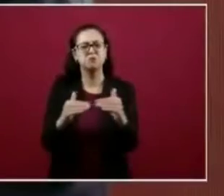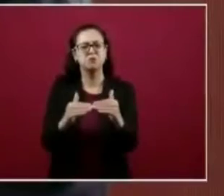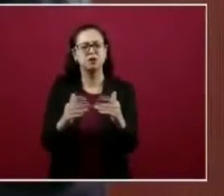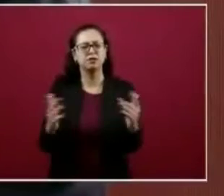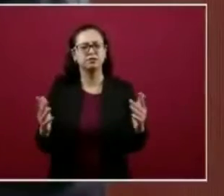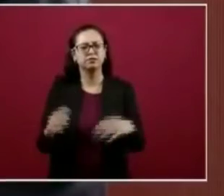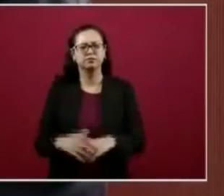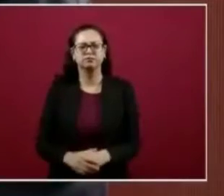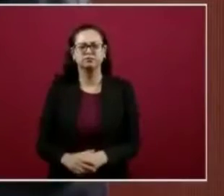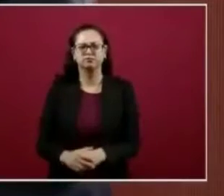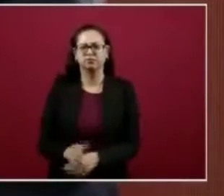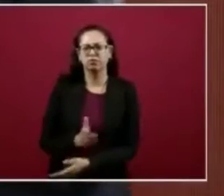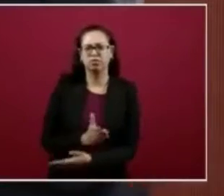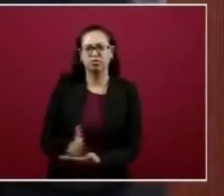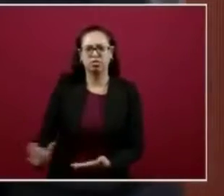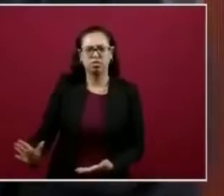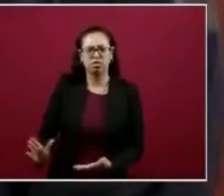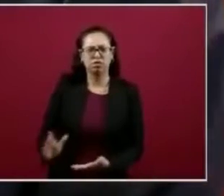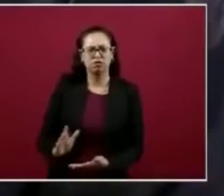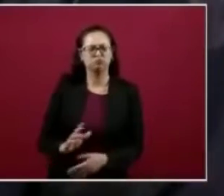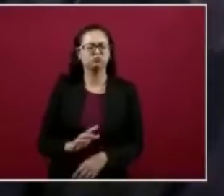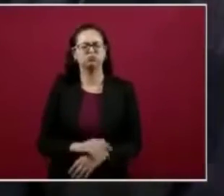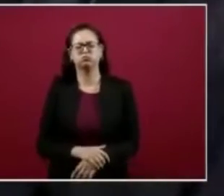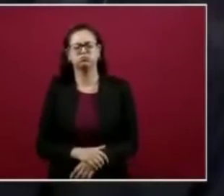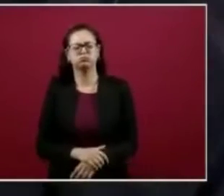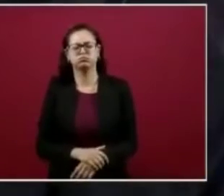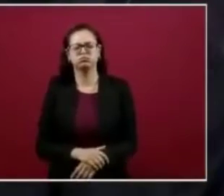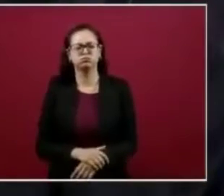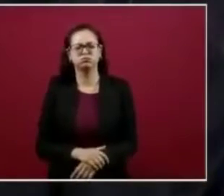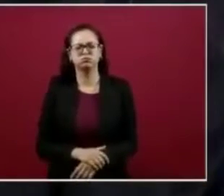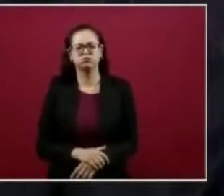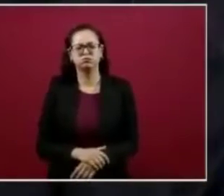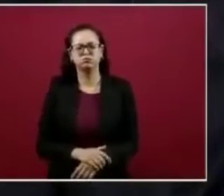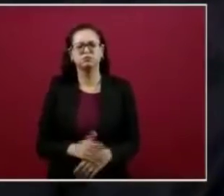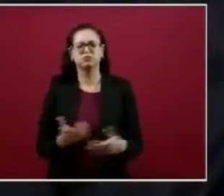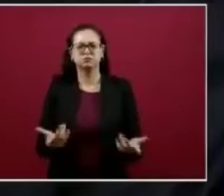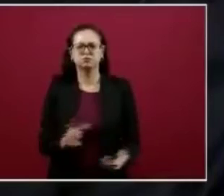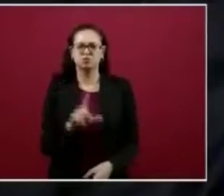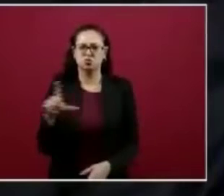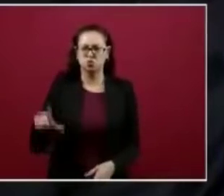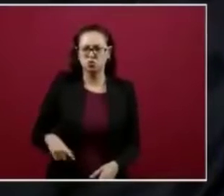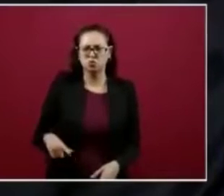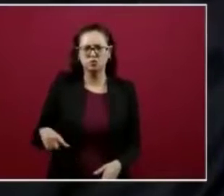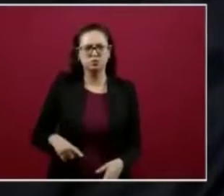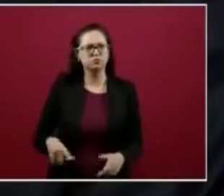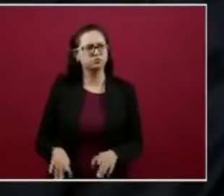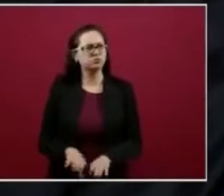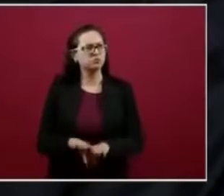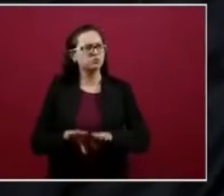se discrimina. Un gobierno democrático,